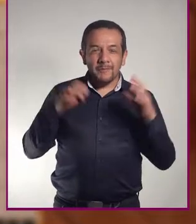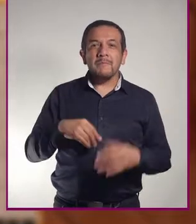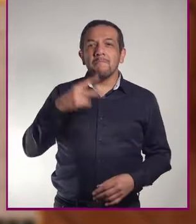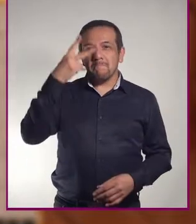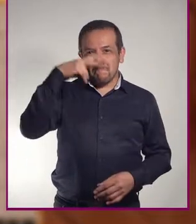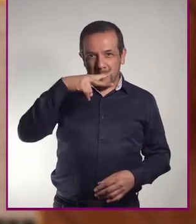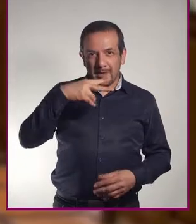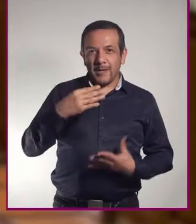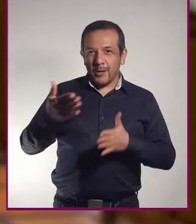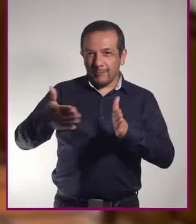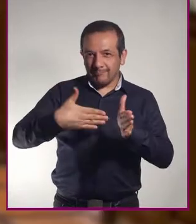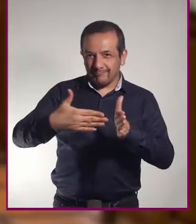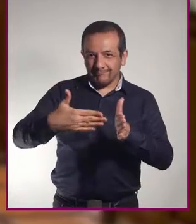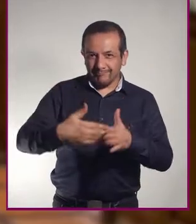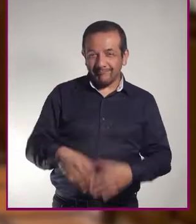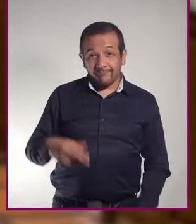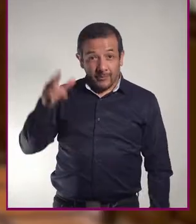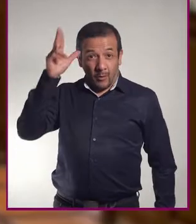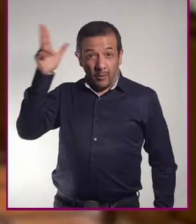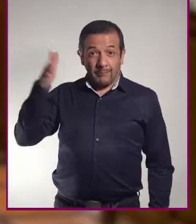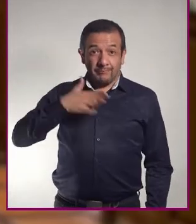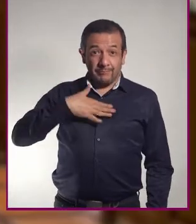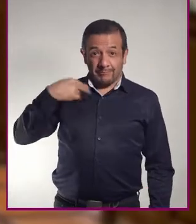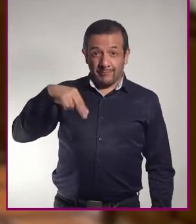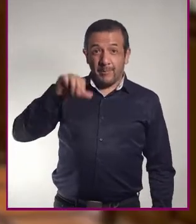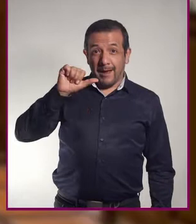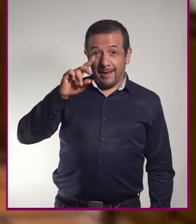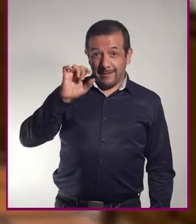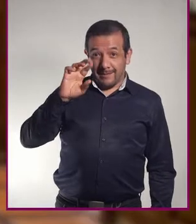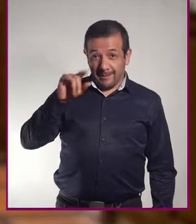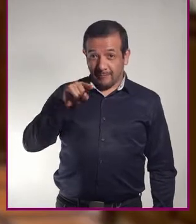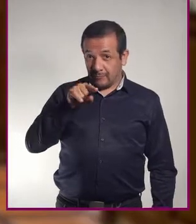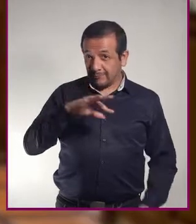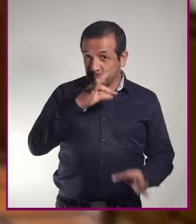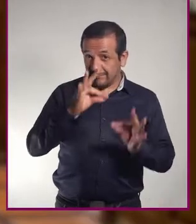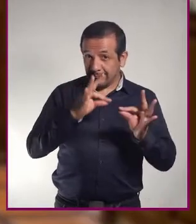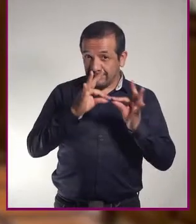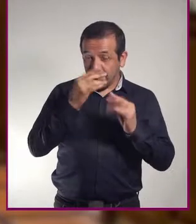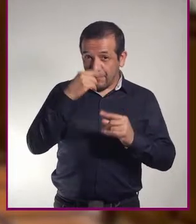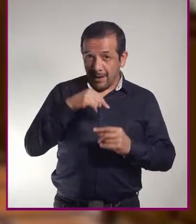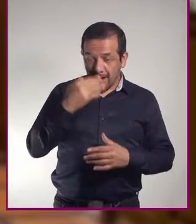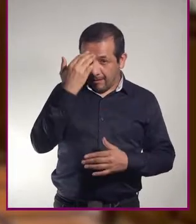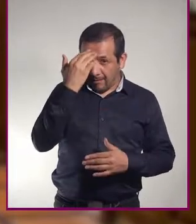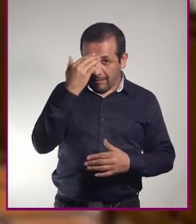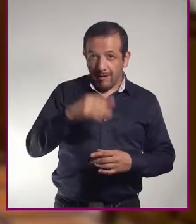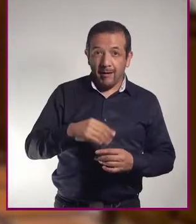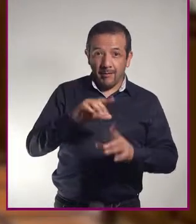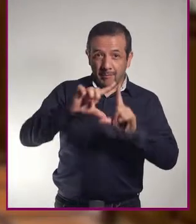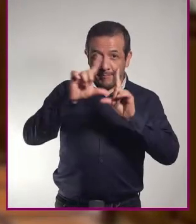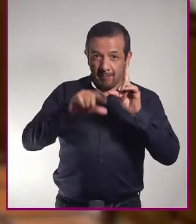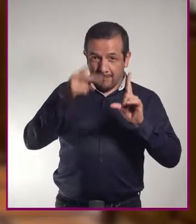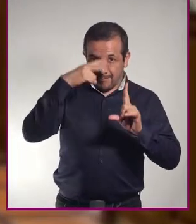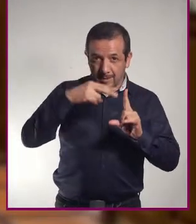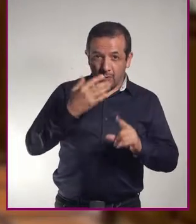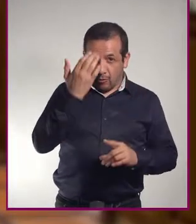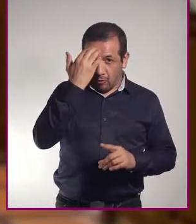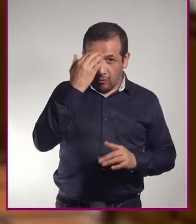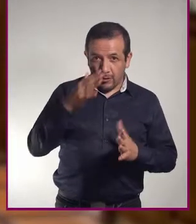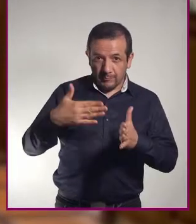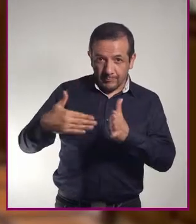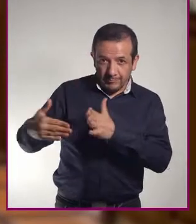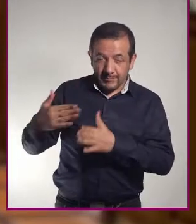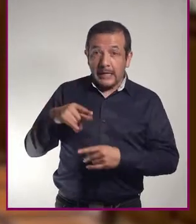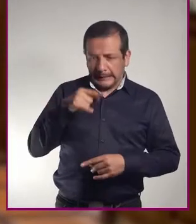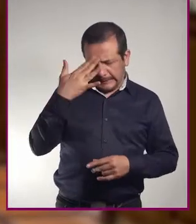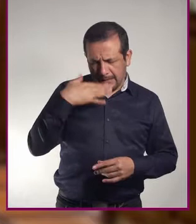mexicana. Hola, yo soy Adrián. ¿Están listos para conocer algunos de los platillos más típicos del país? Deliciosos ya